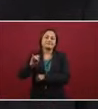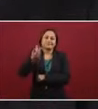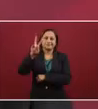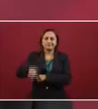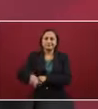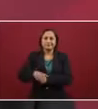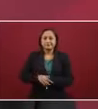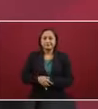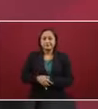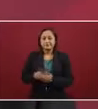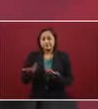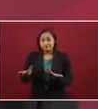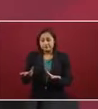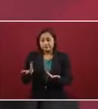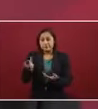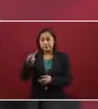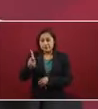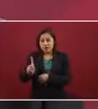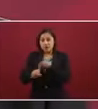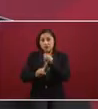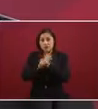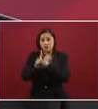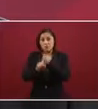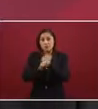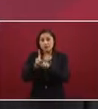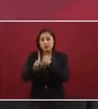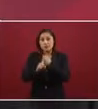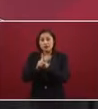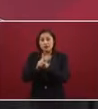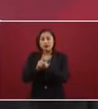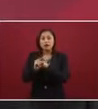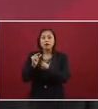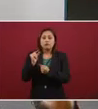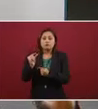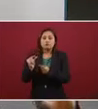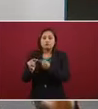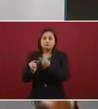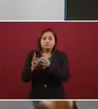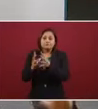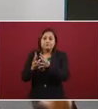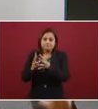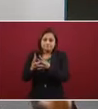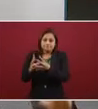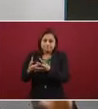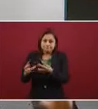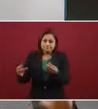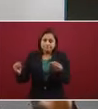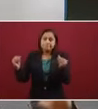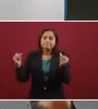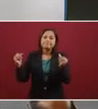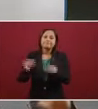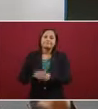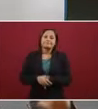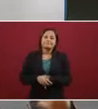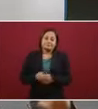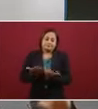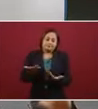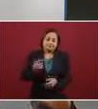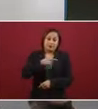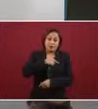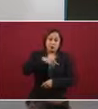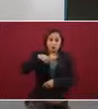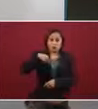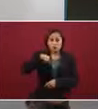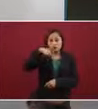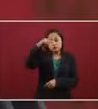se tiene que ir resolviendo, y el planteamiento nuestro es que trátese de quien se